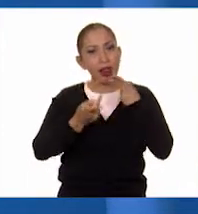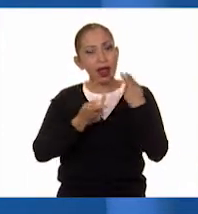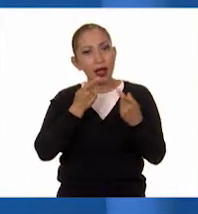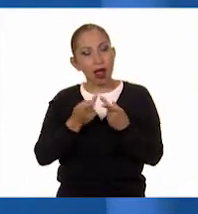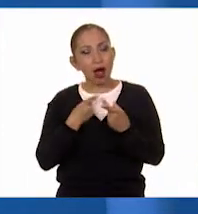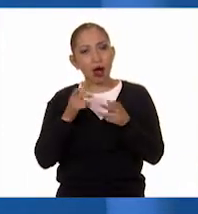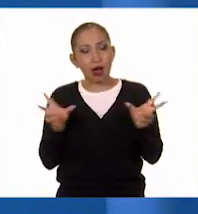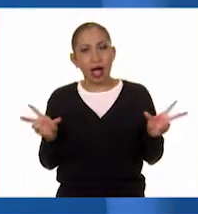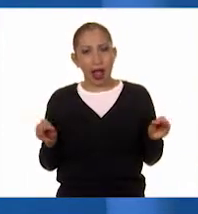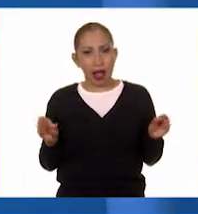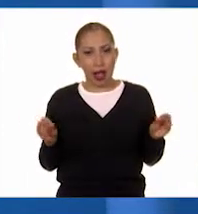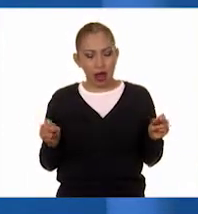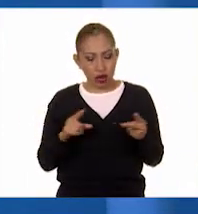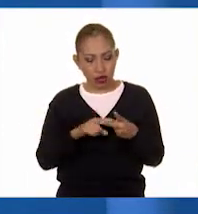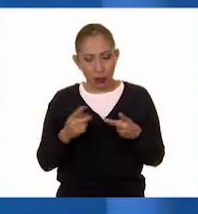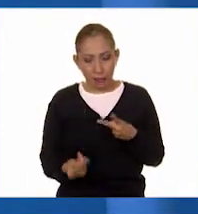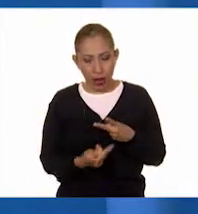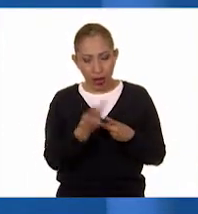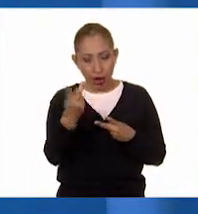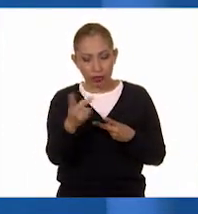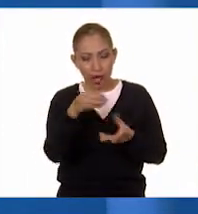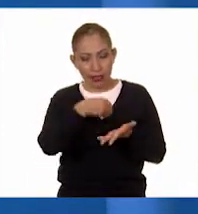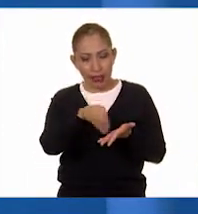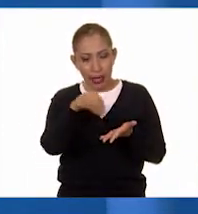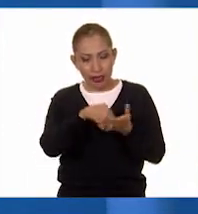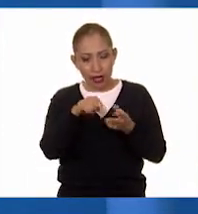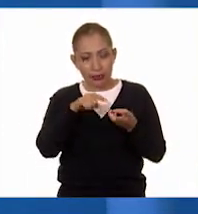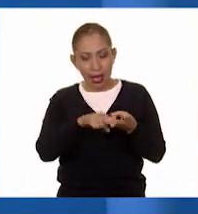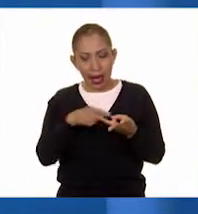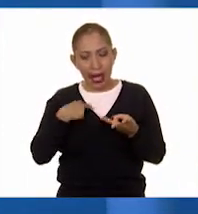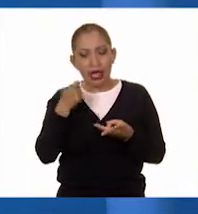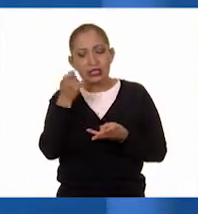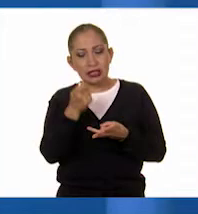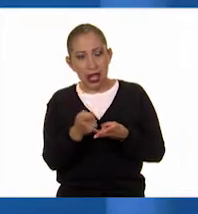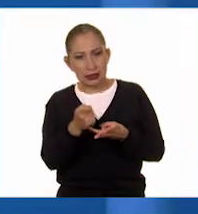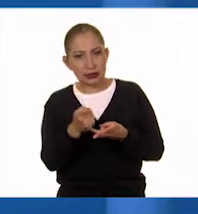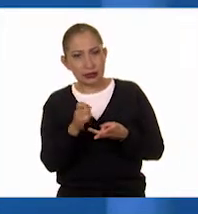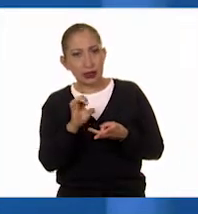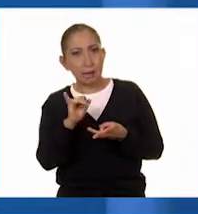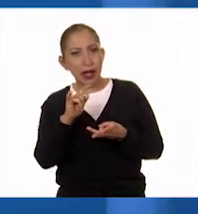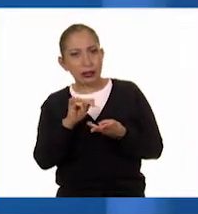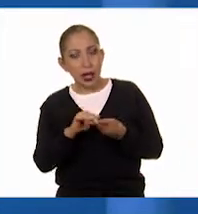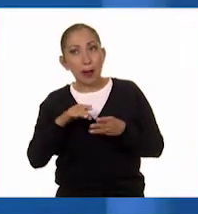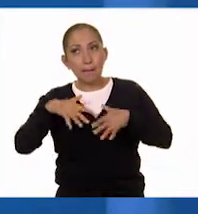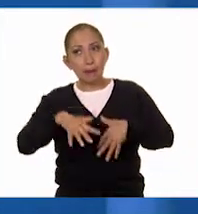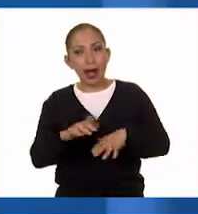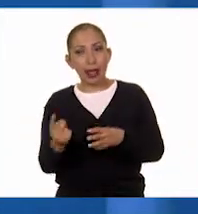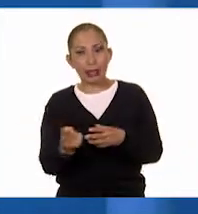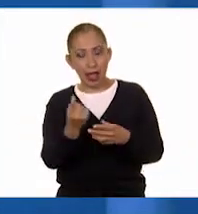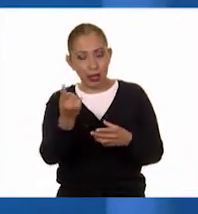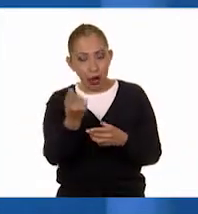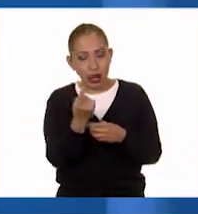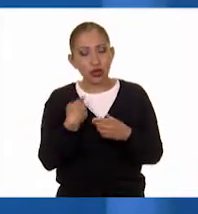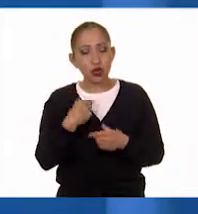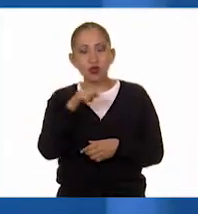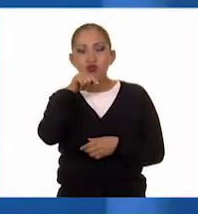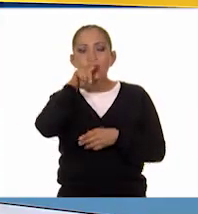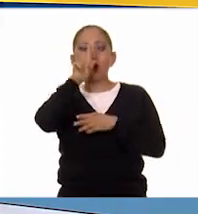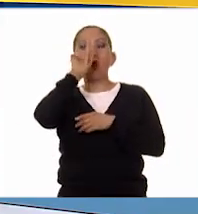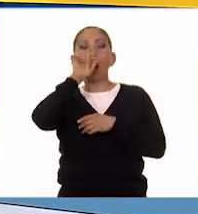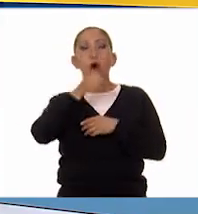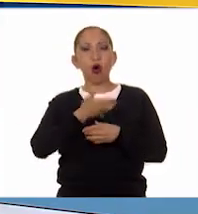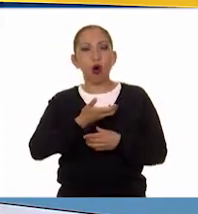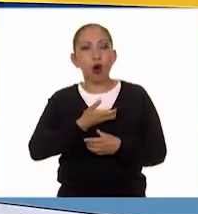los cangrejos, preguntas sobre los cerdos e imprecaciones de los mismos, mar eterno y un gorrión también